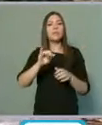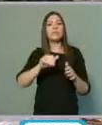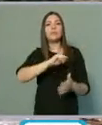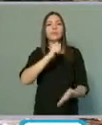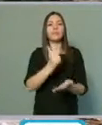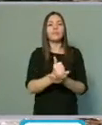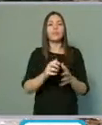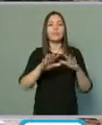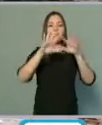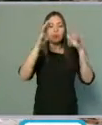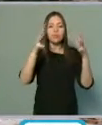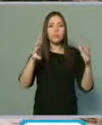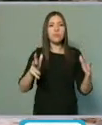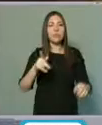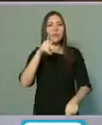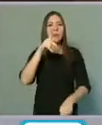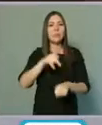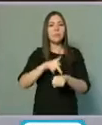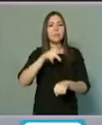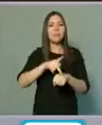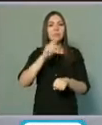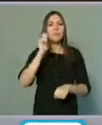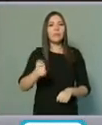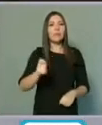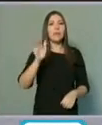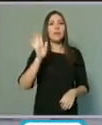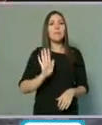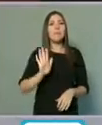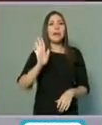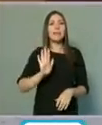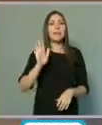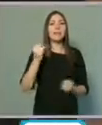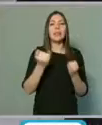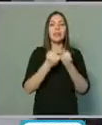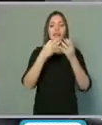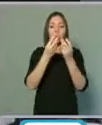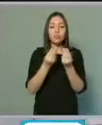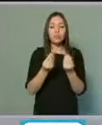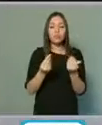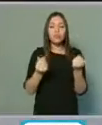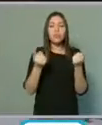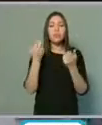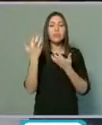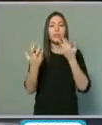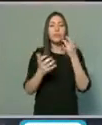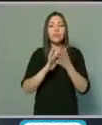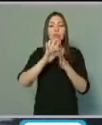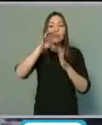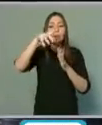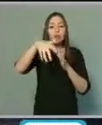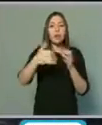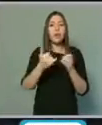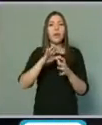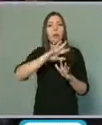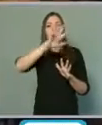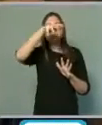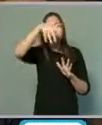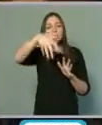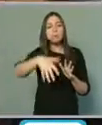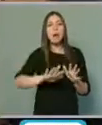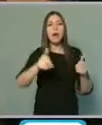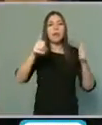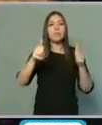es piedra volcánica. Y bueno, pues es como sí que, ceniza compactada, digamos. Exactamente, un poco como lo que pasa en el Pedregal de la Ciudad de México.